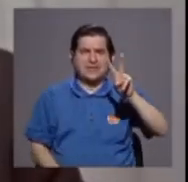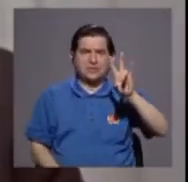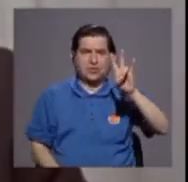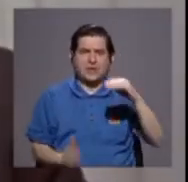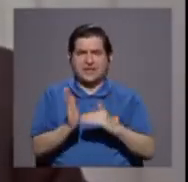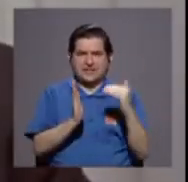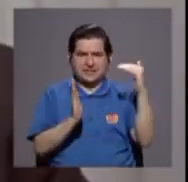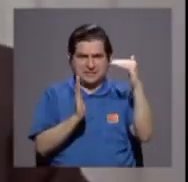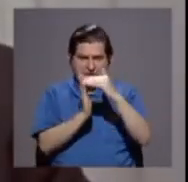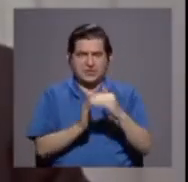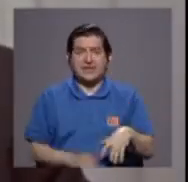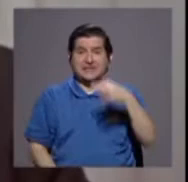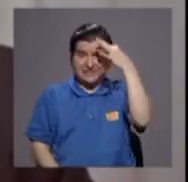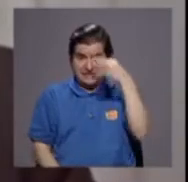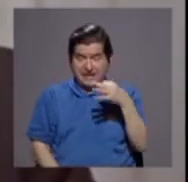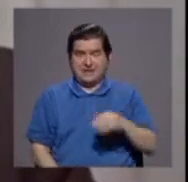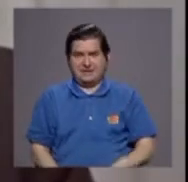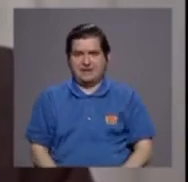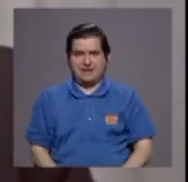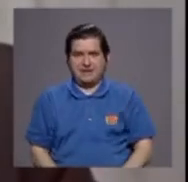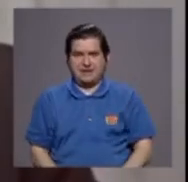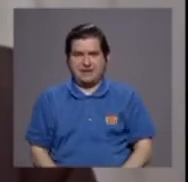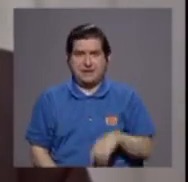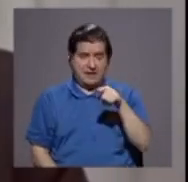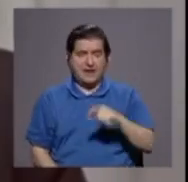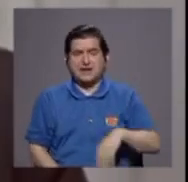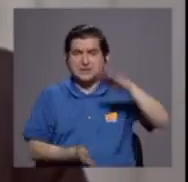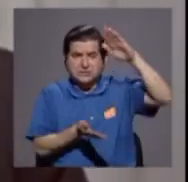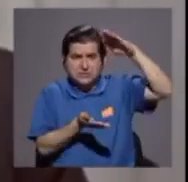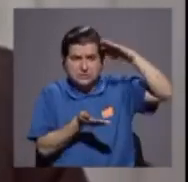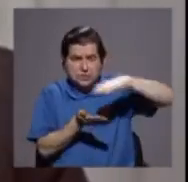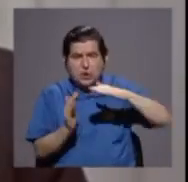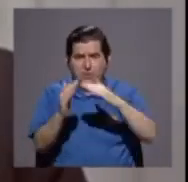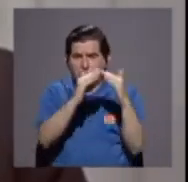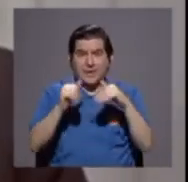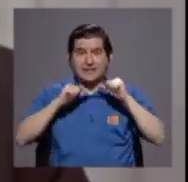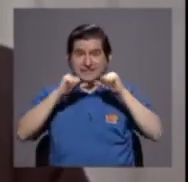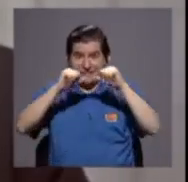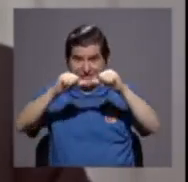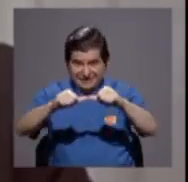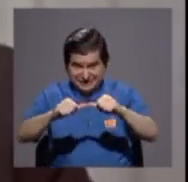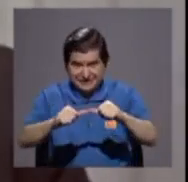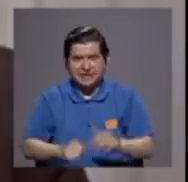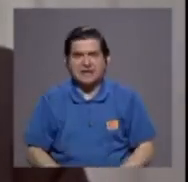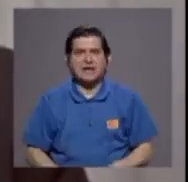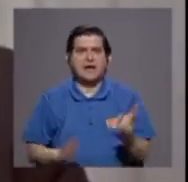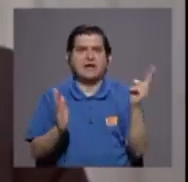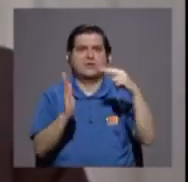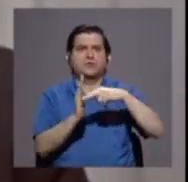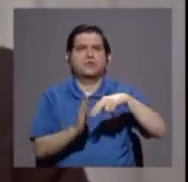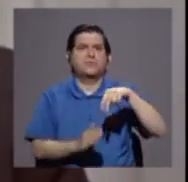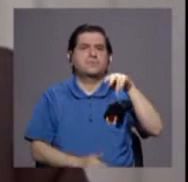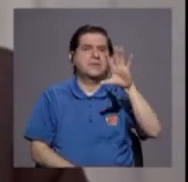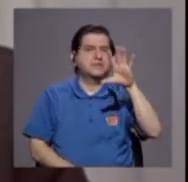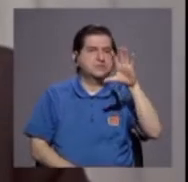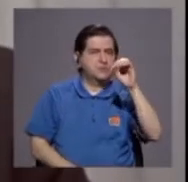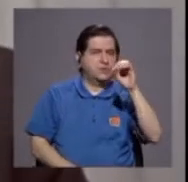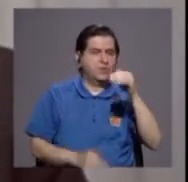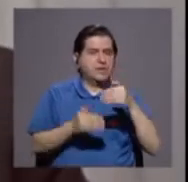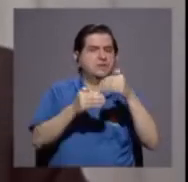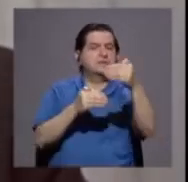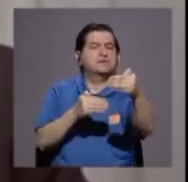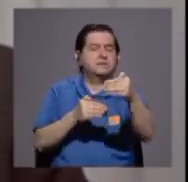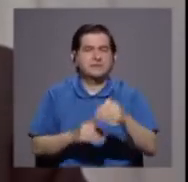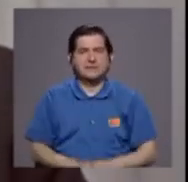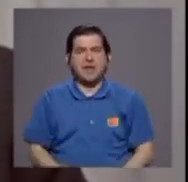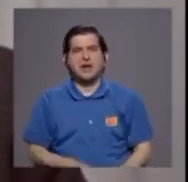millones. Se estima que si la tasa de decrecimiento poblacional continúa, de acá al 2050